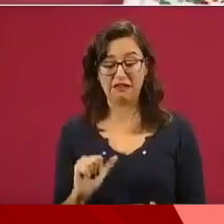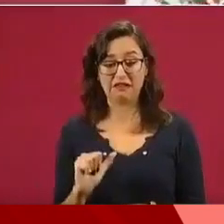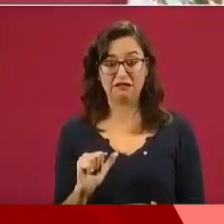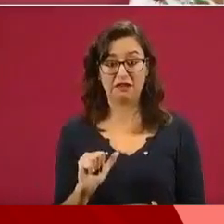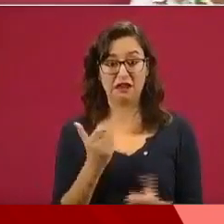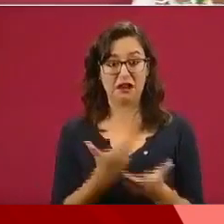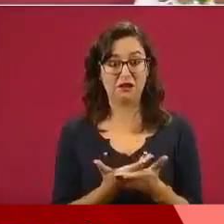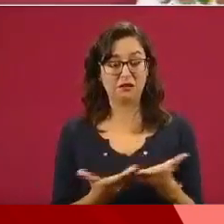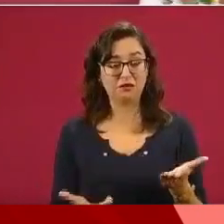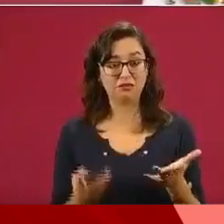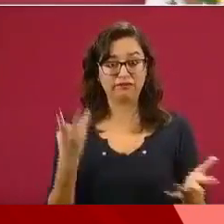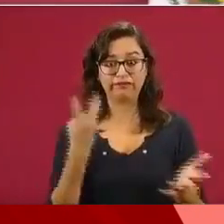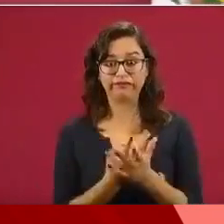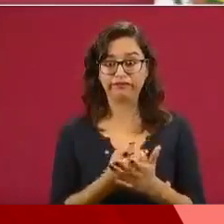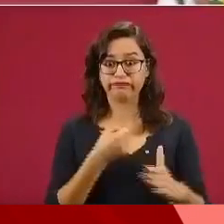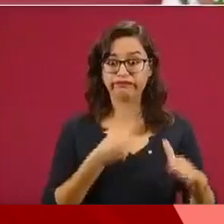se ha detenido